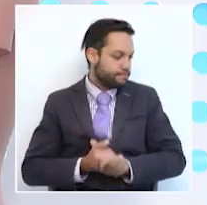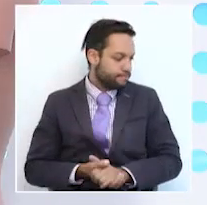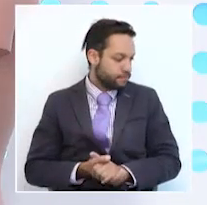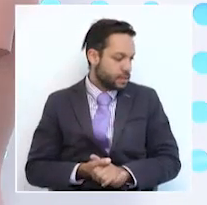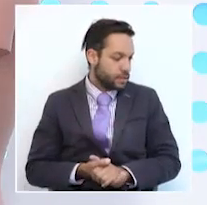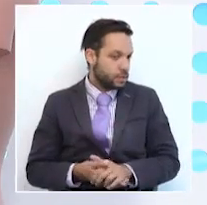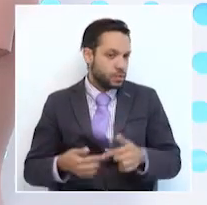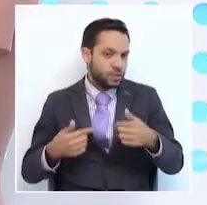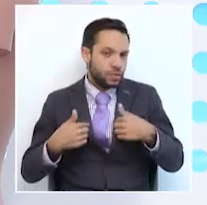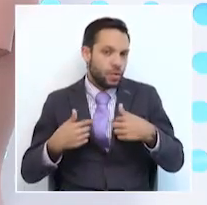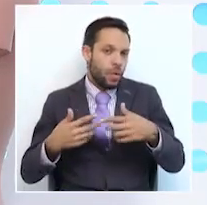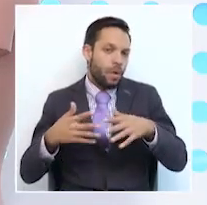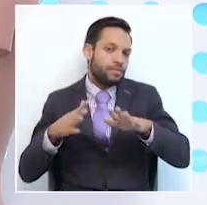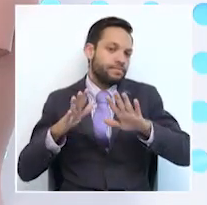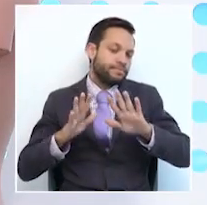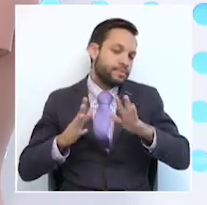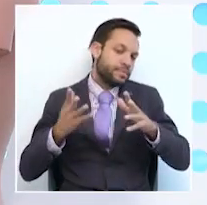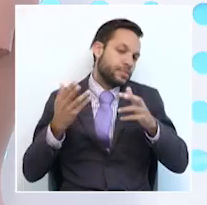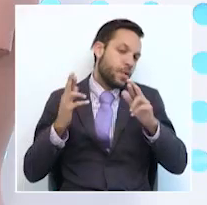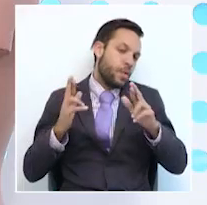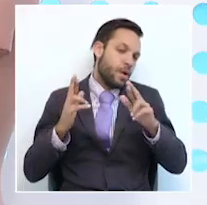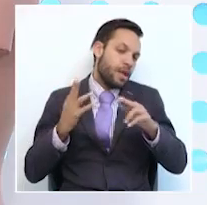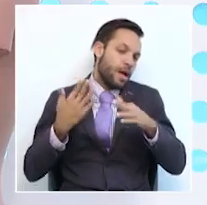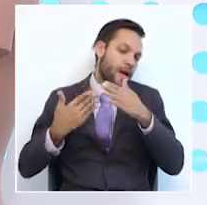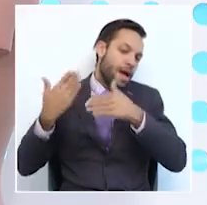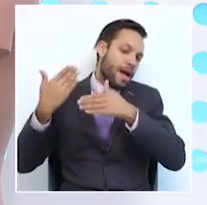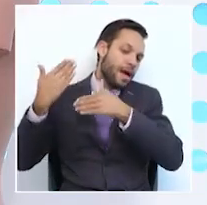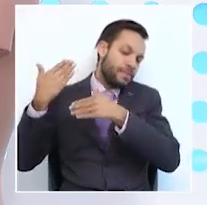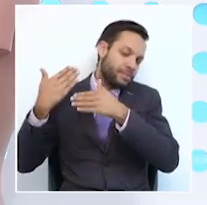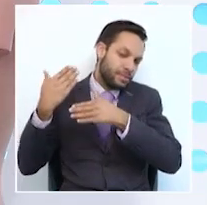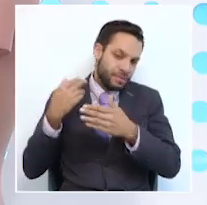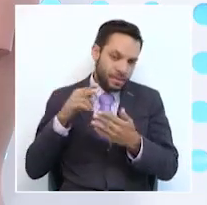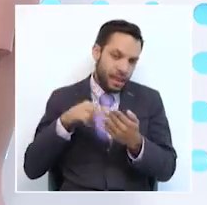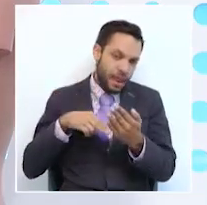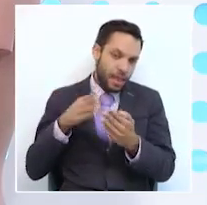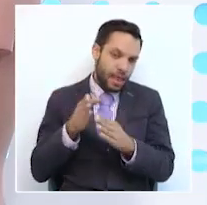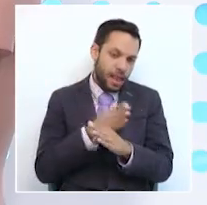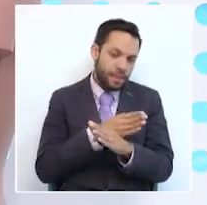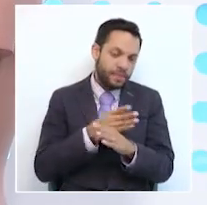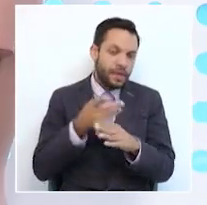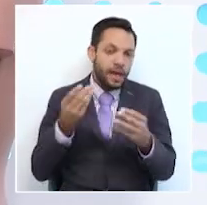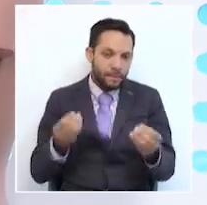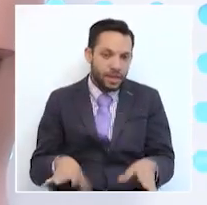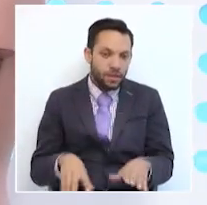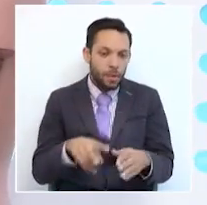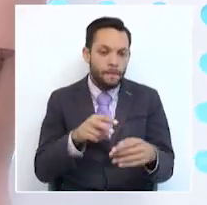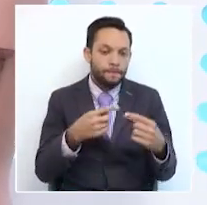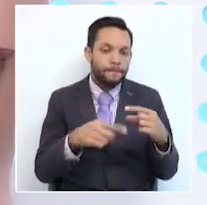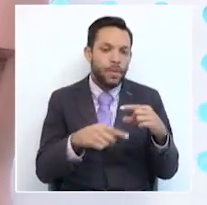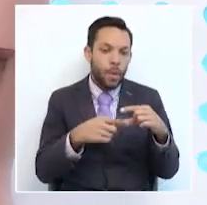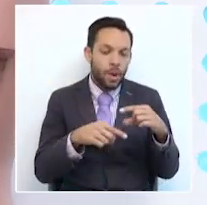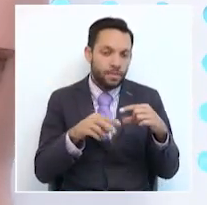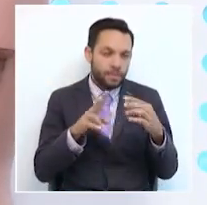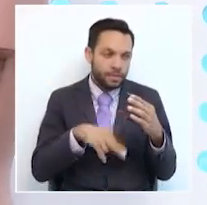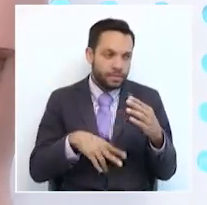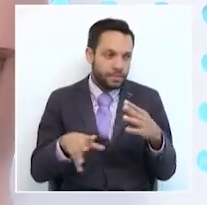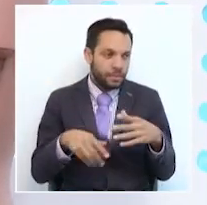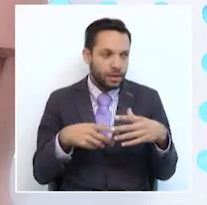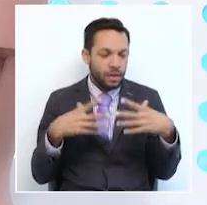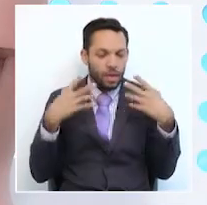quisiera que devolviera la película dígame lo último que leyó ahí porque es que lo hace mejor y ya le fue pero mire cuando estoy muy